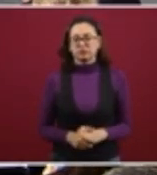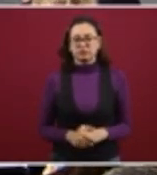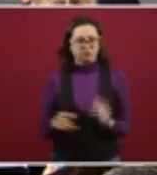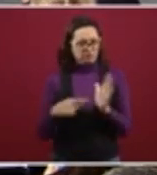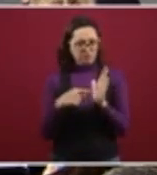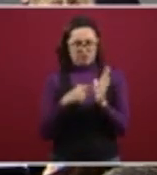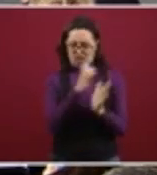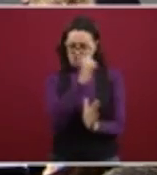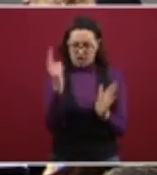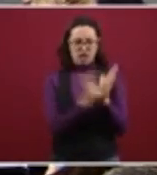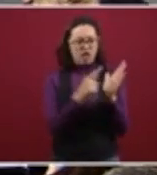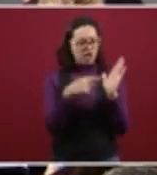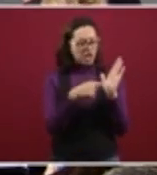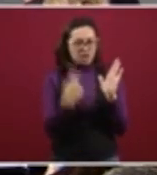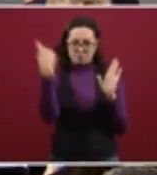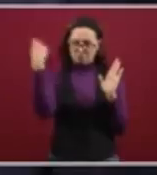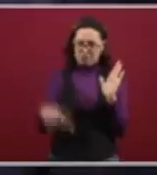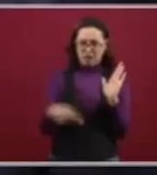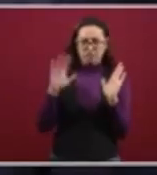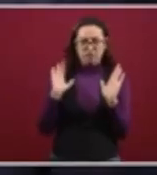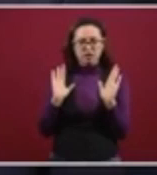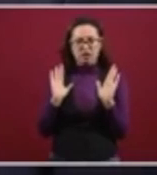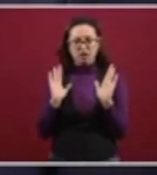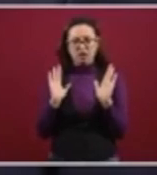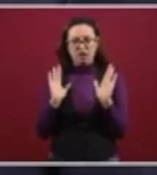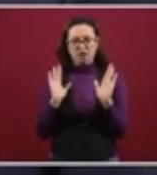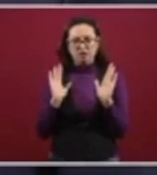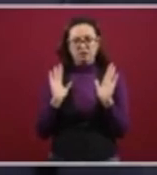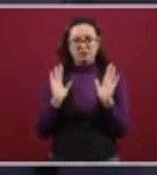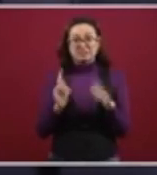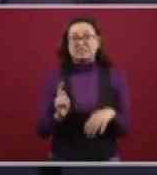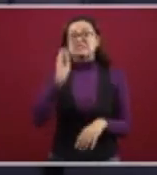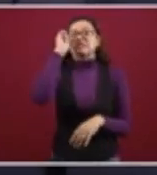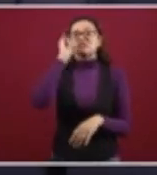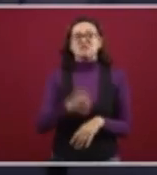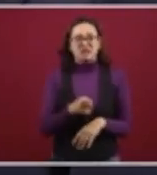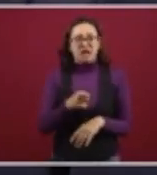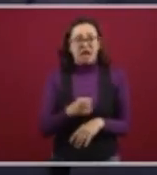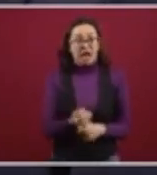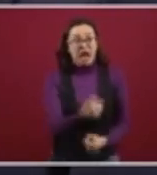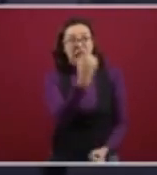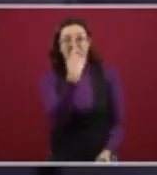la ley, o sea, no se tolera a nadie.